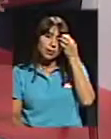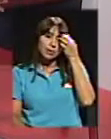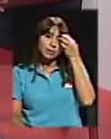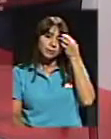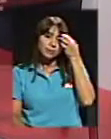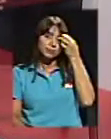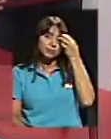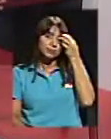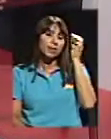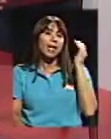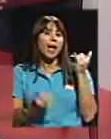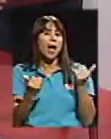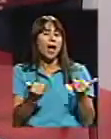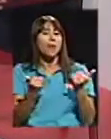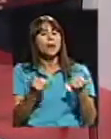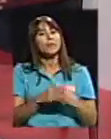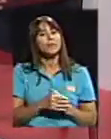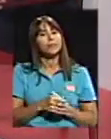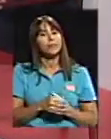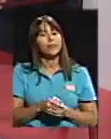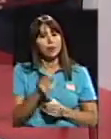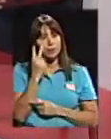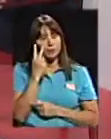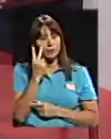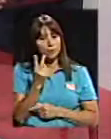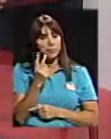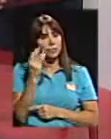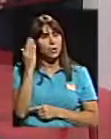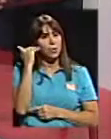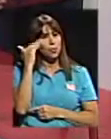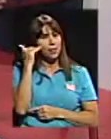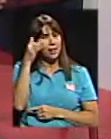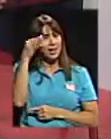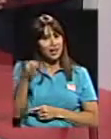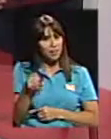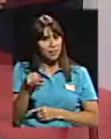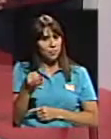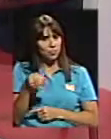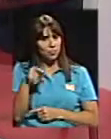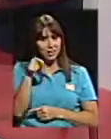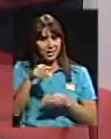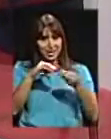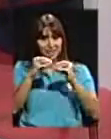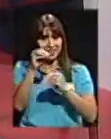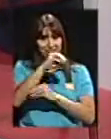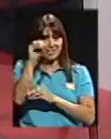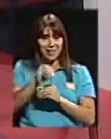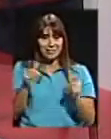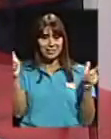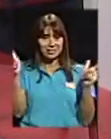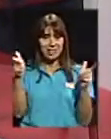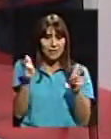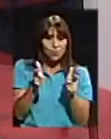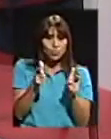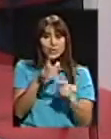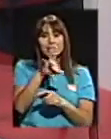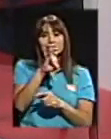volvamos a por qué creemos que si la tasa se reduce entre 7 y 8%, que creemos que es posible,